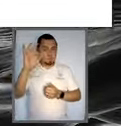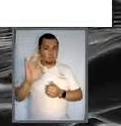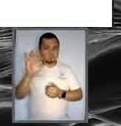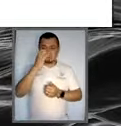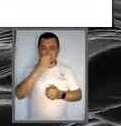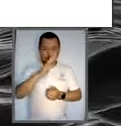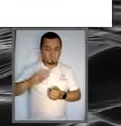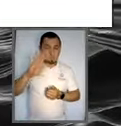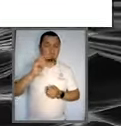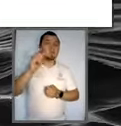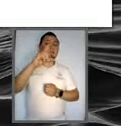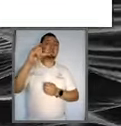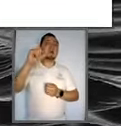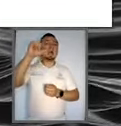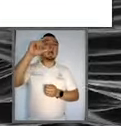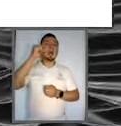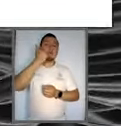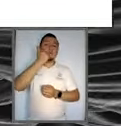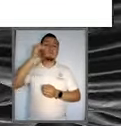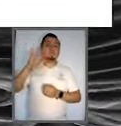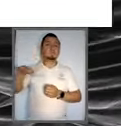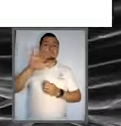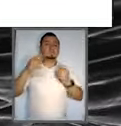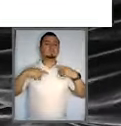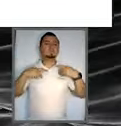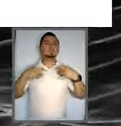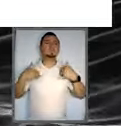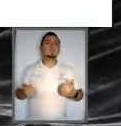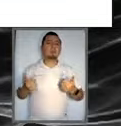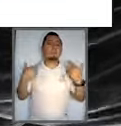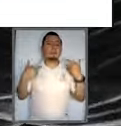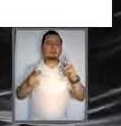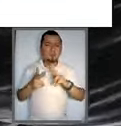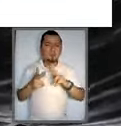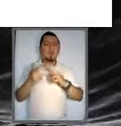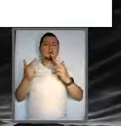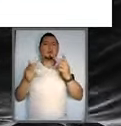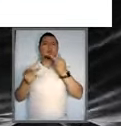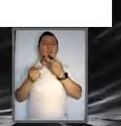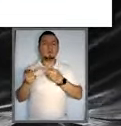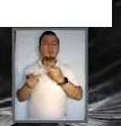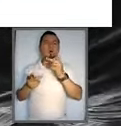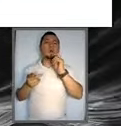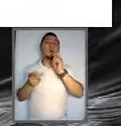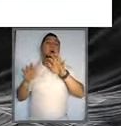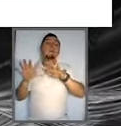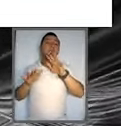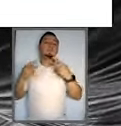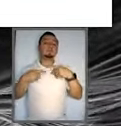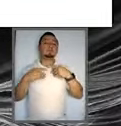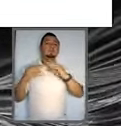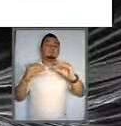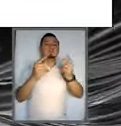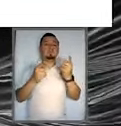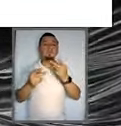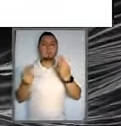nuestras escuelas son de menos de 100 alumnos. Esas escuelas tienen mucha conciencia por parte del docente, o si es una escuela bidocente, de esos 2 maestros, de